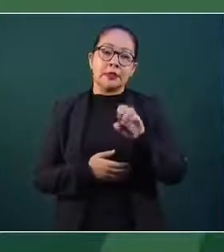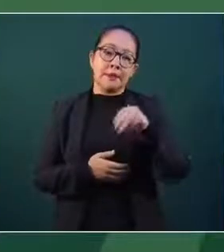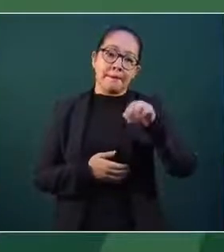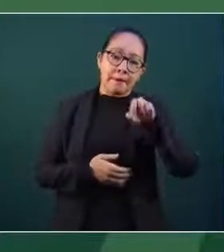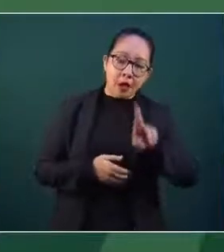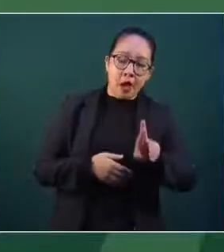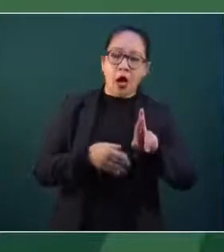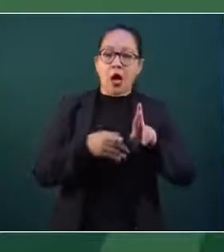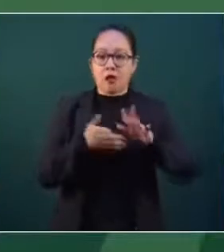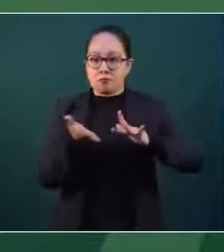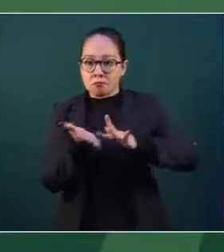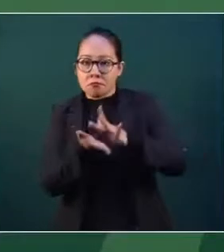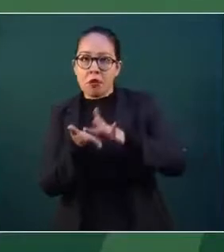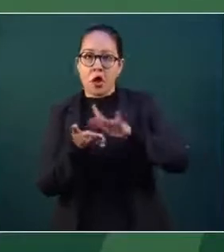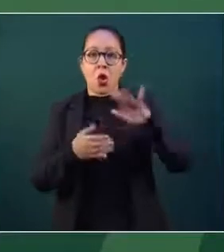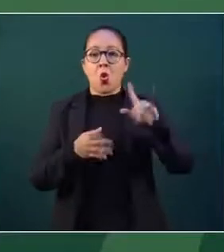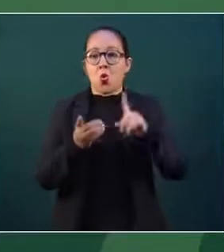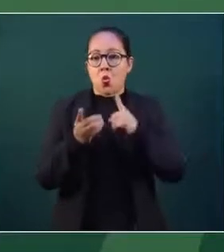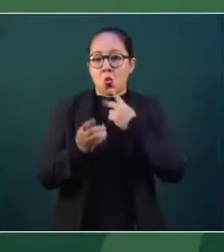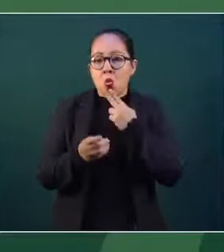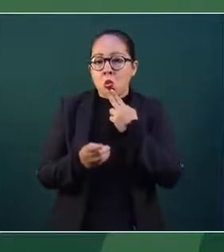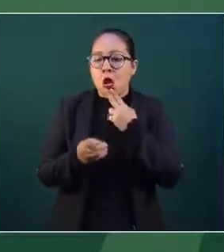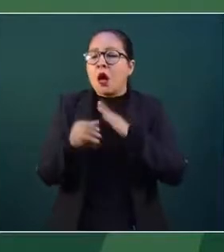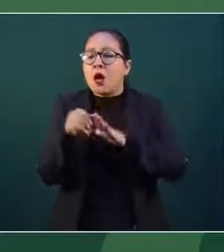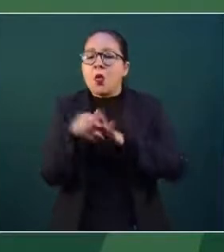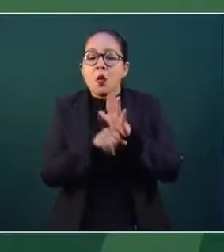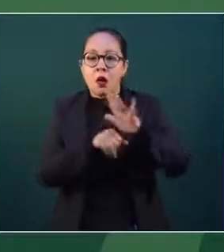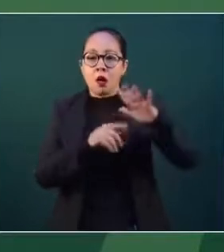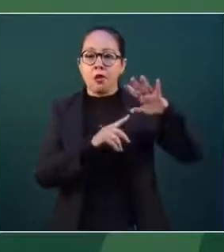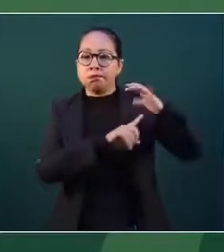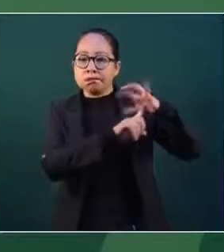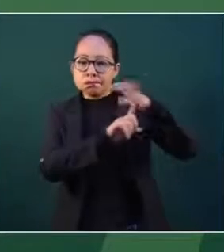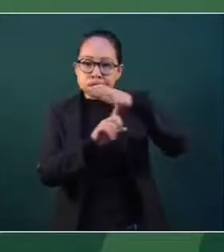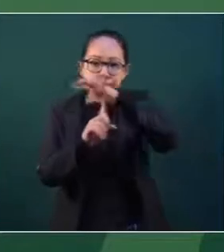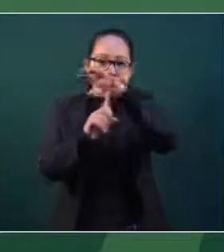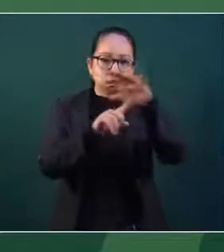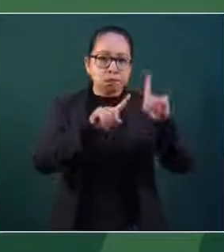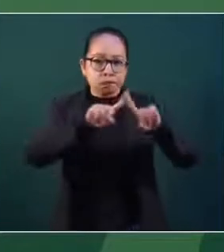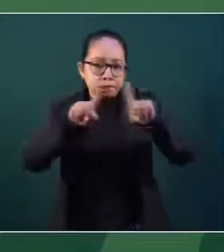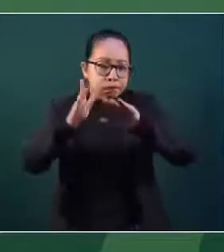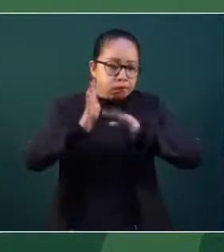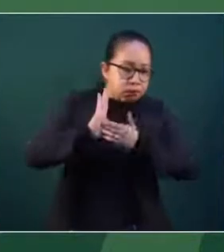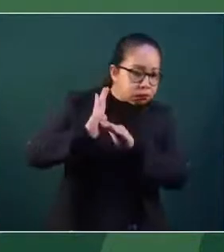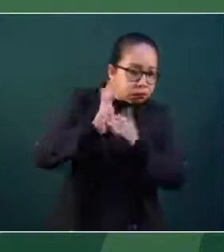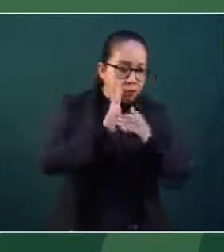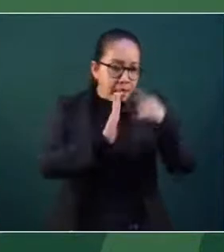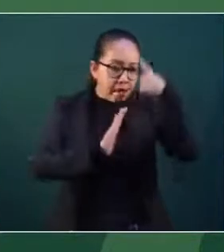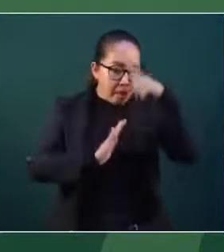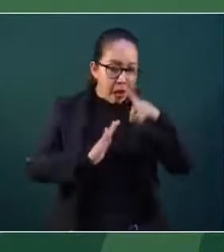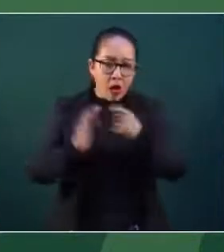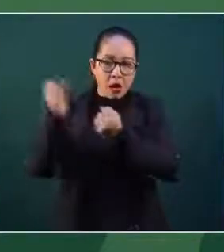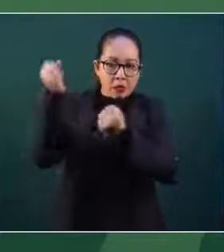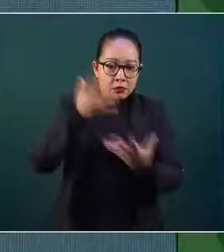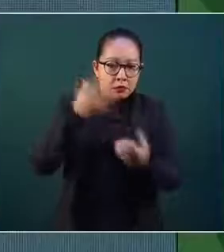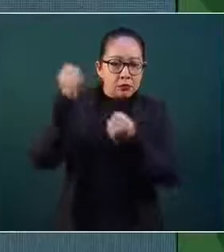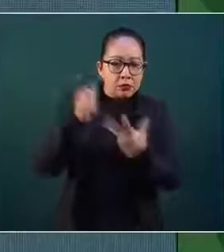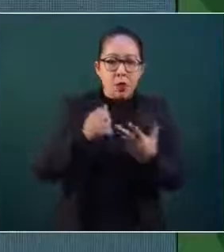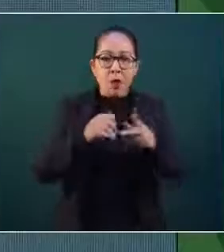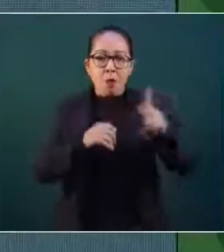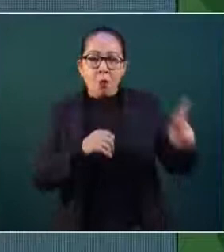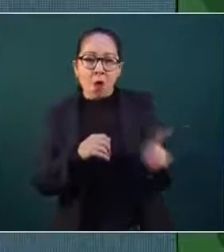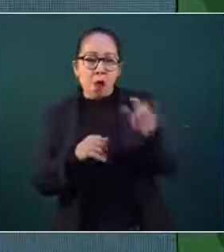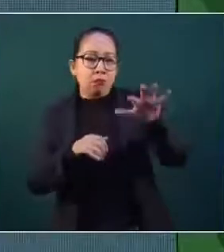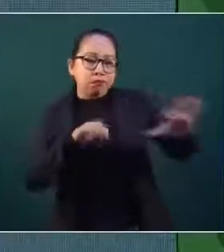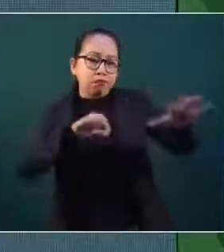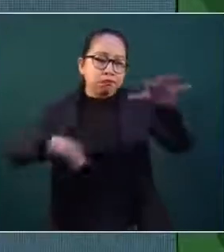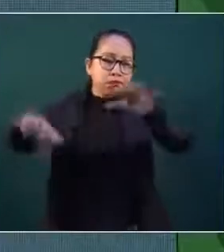helicópteros, están utilizando todos los medios para llevar a cabo esta acción en los pueblos